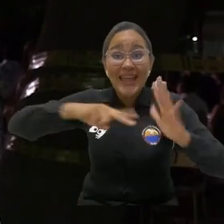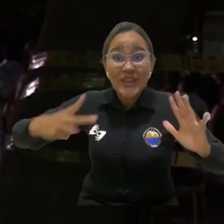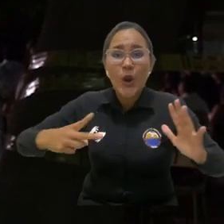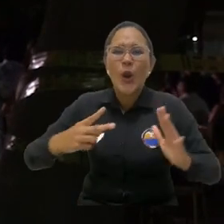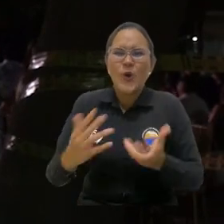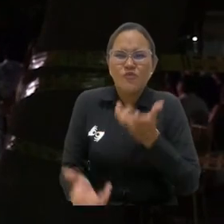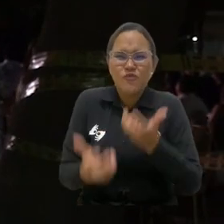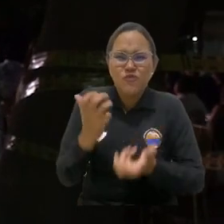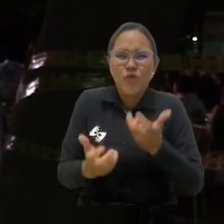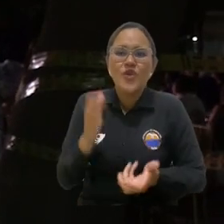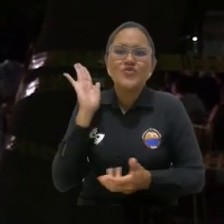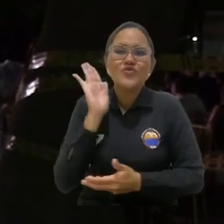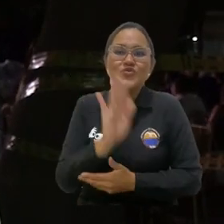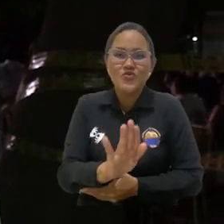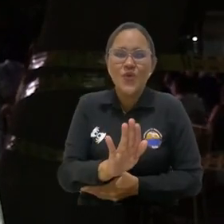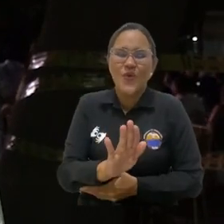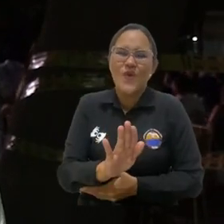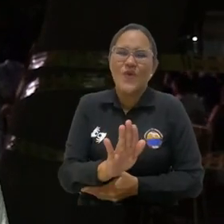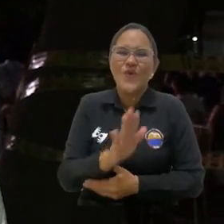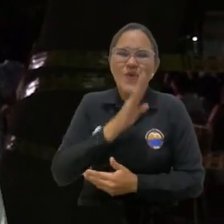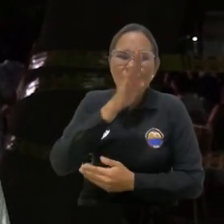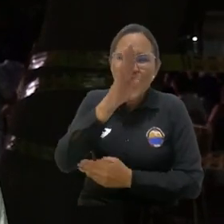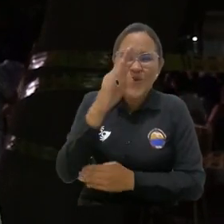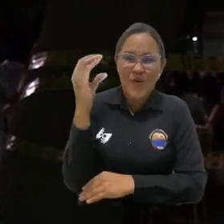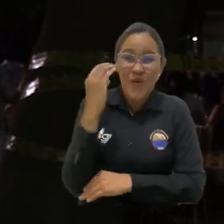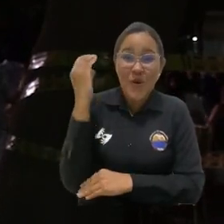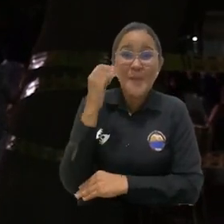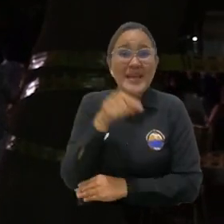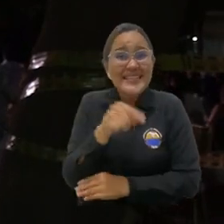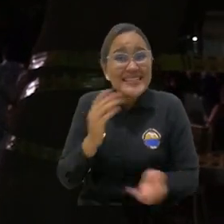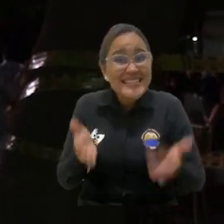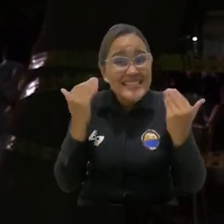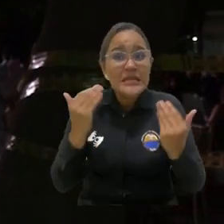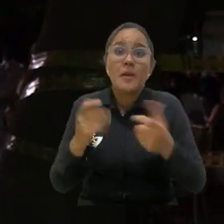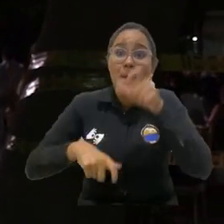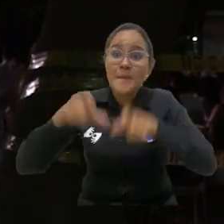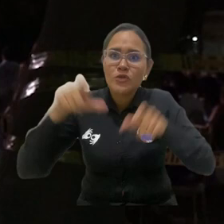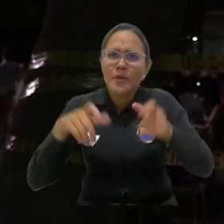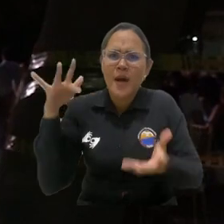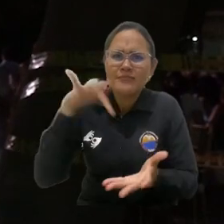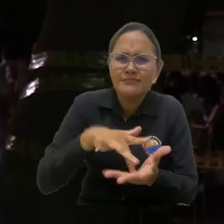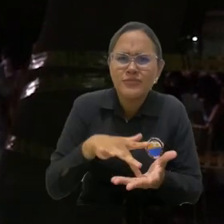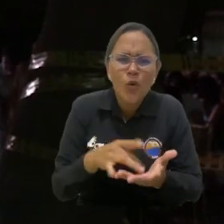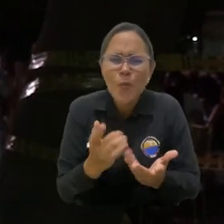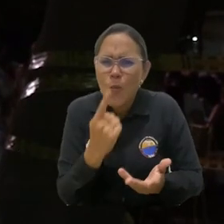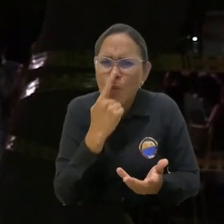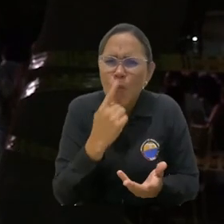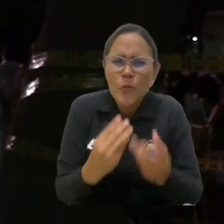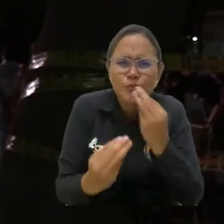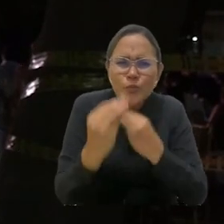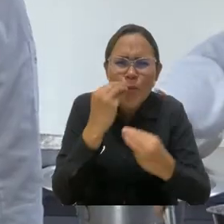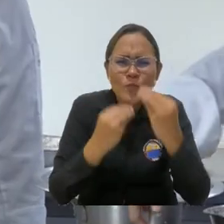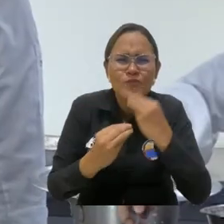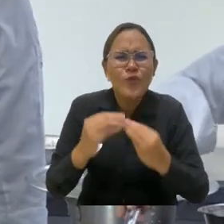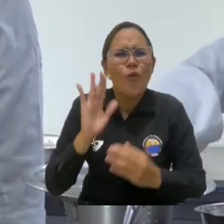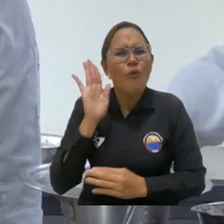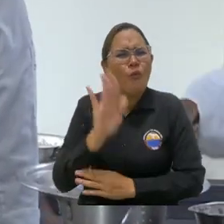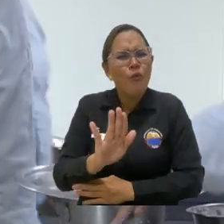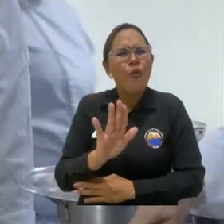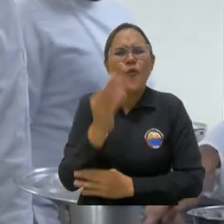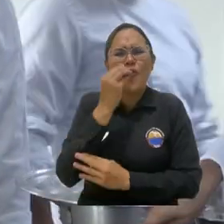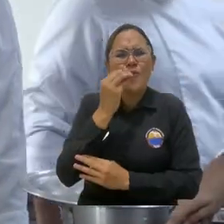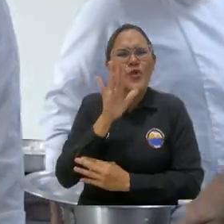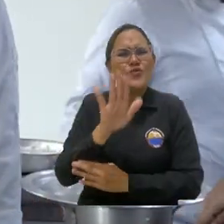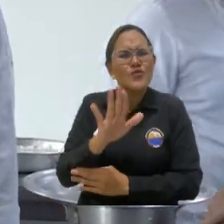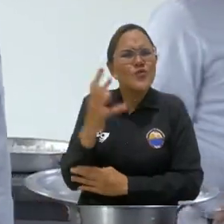me eriza la piel el saber que vamos a poder ofrecer a nuestros visitantes todos estos sabores ancestrales y realmente estoy